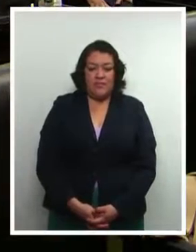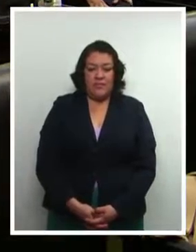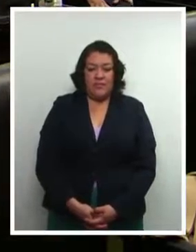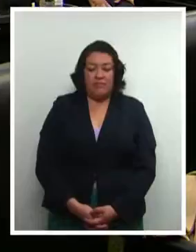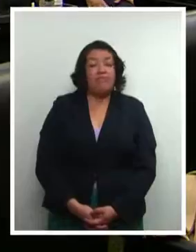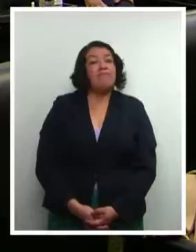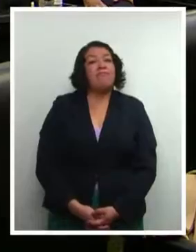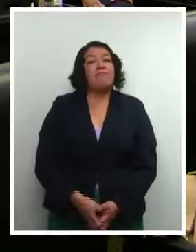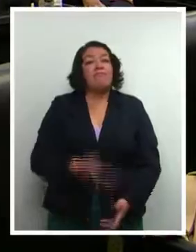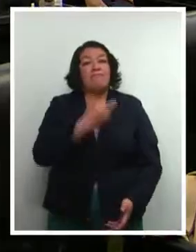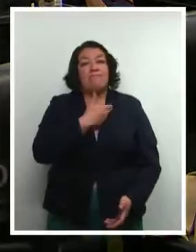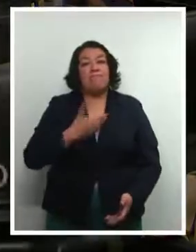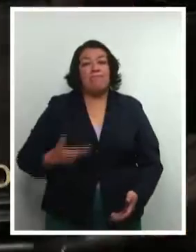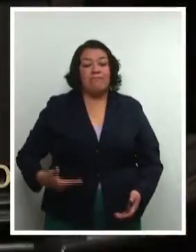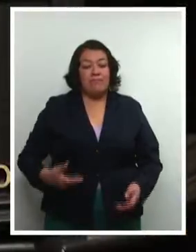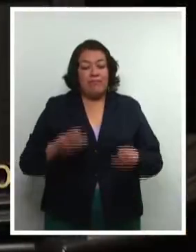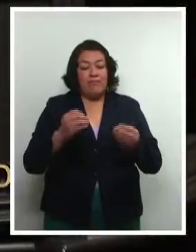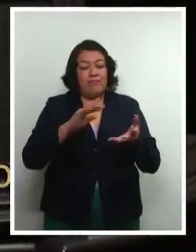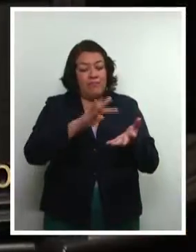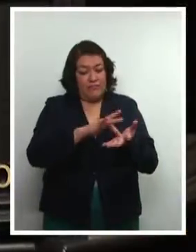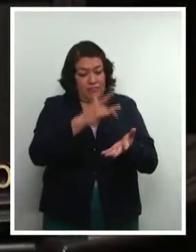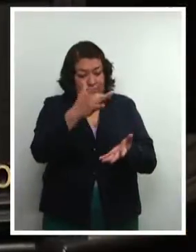Gracias, señor presidente.